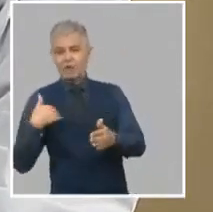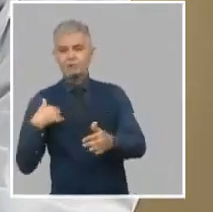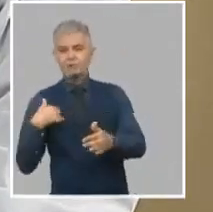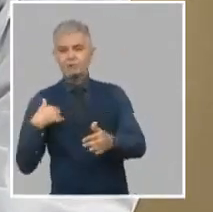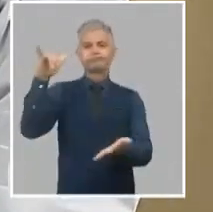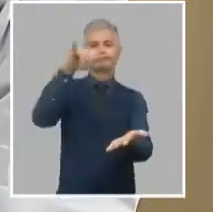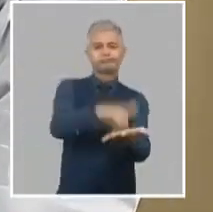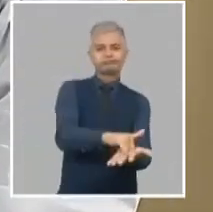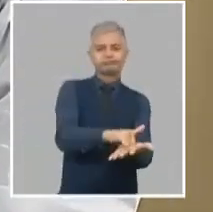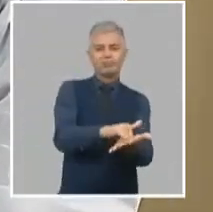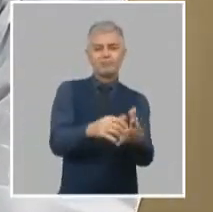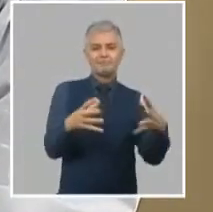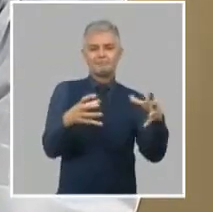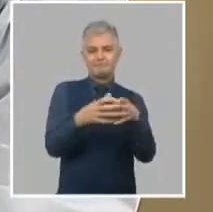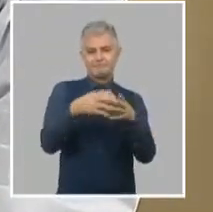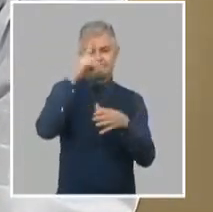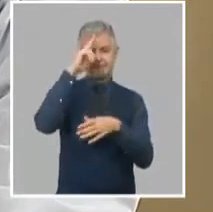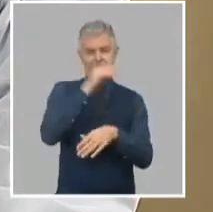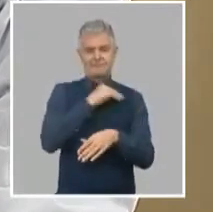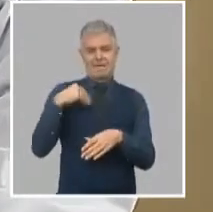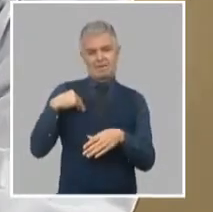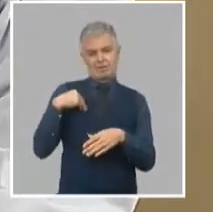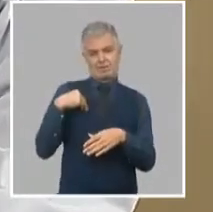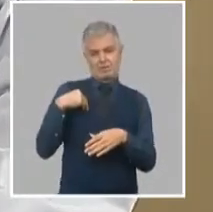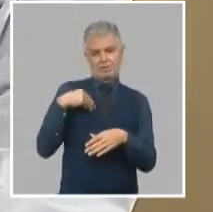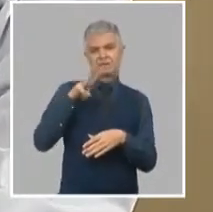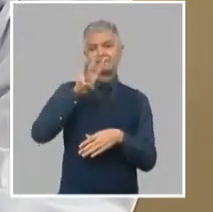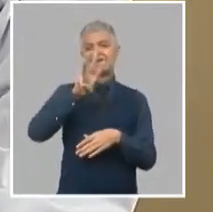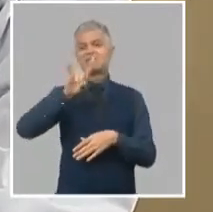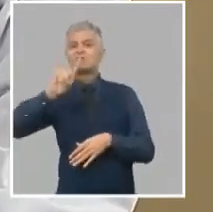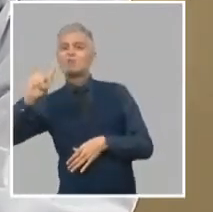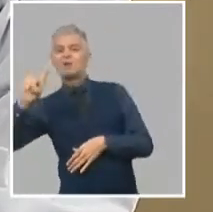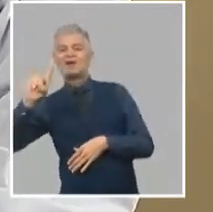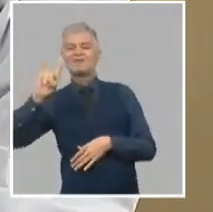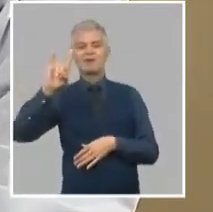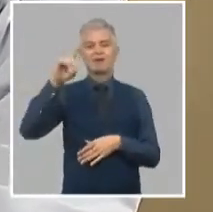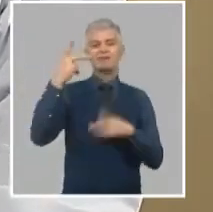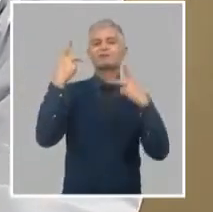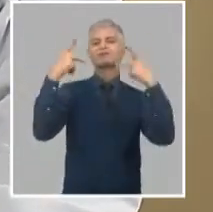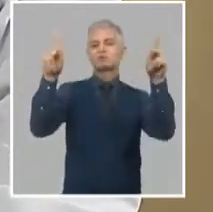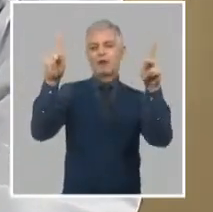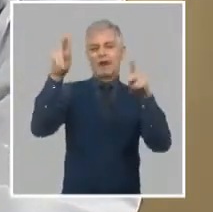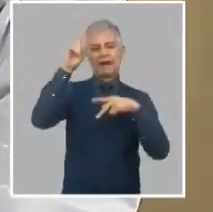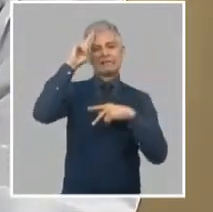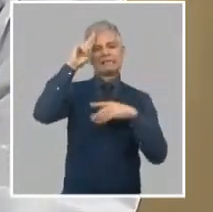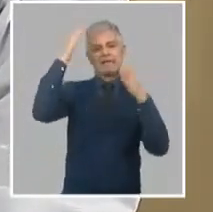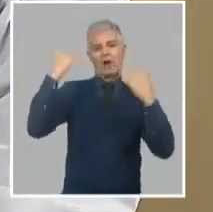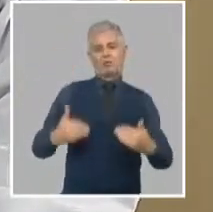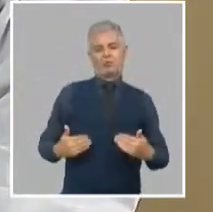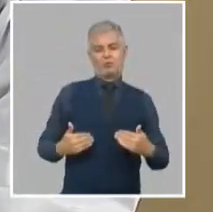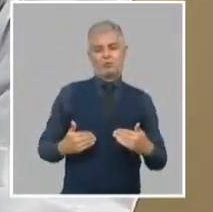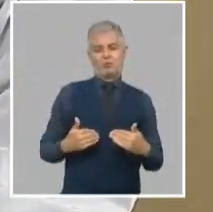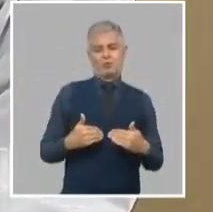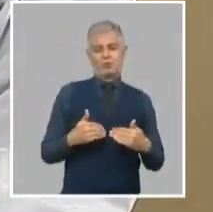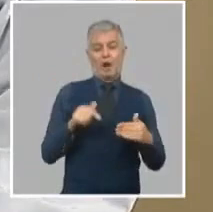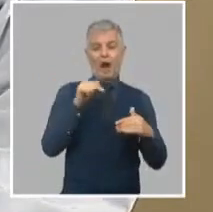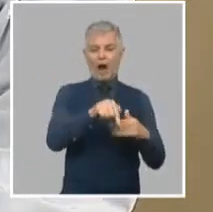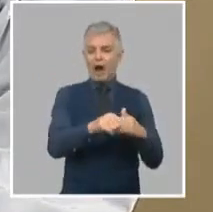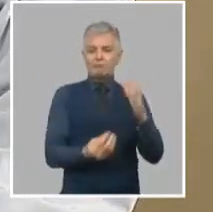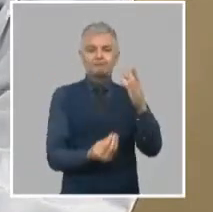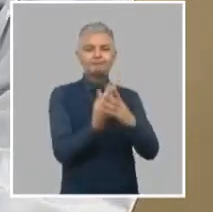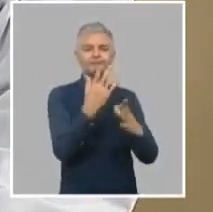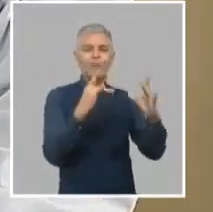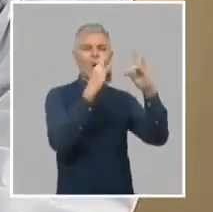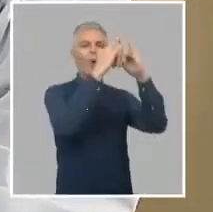brigada médica compuesta por varios profesionales, 39 profesionales de la salud, conformando un hospital de campaña que